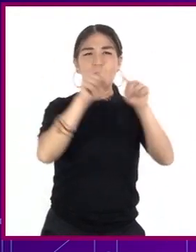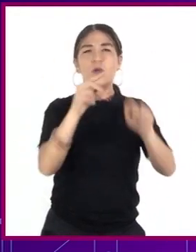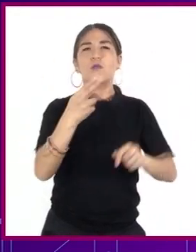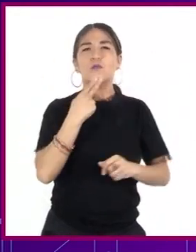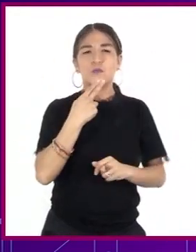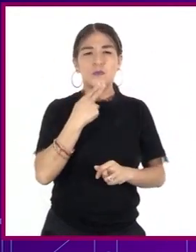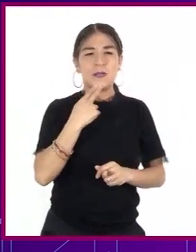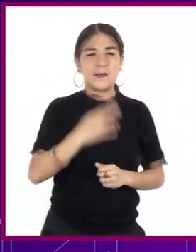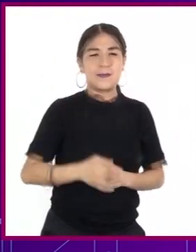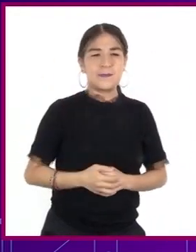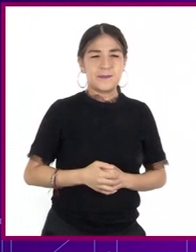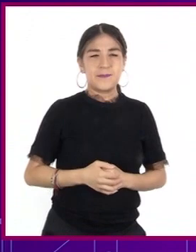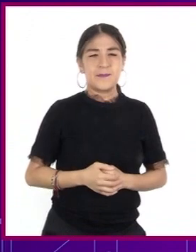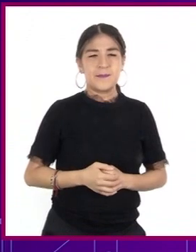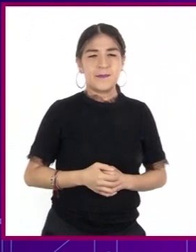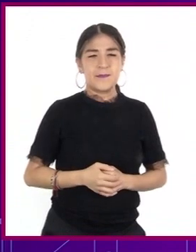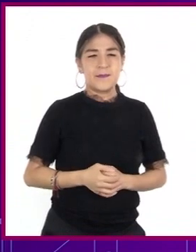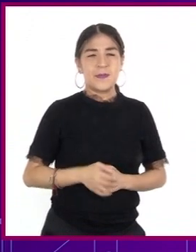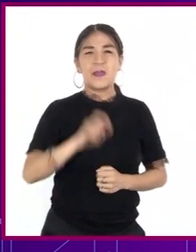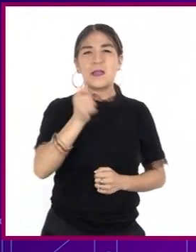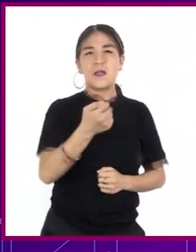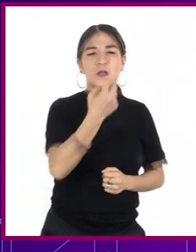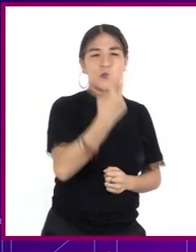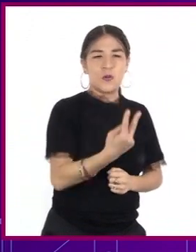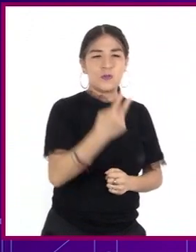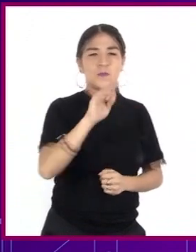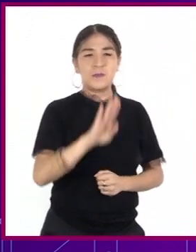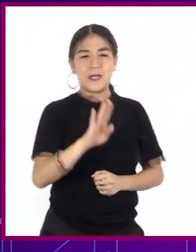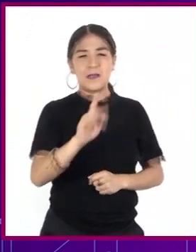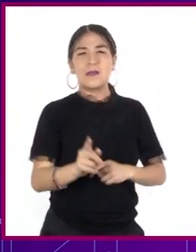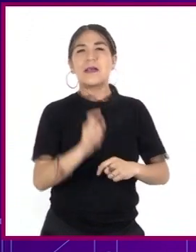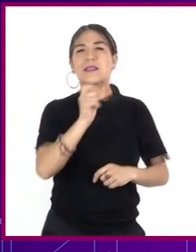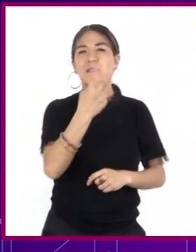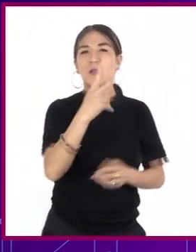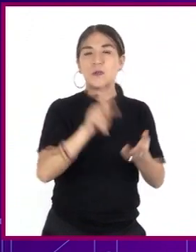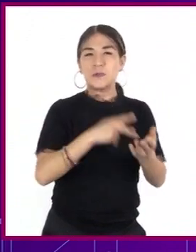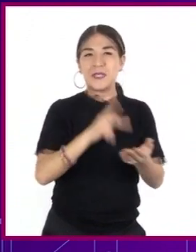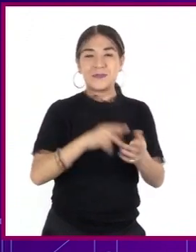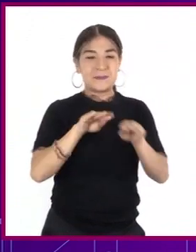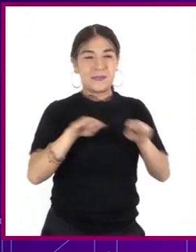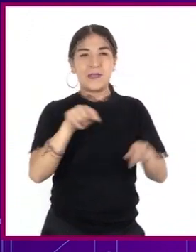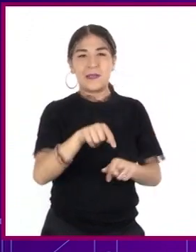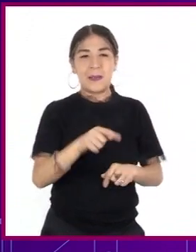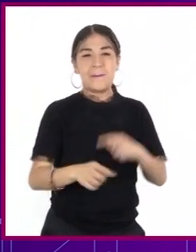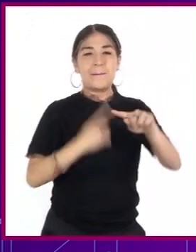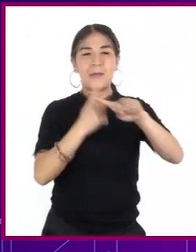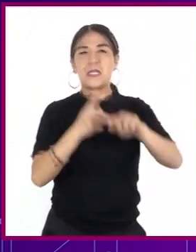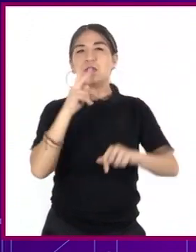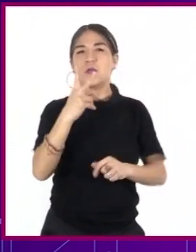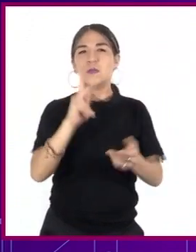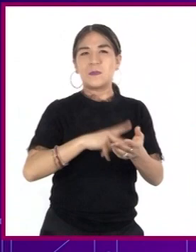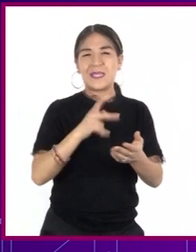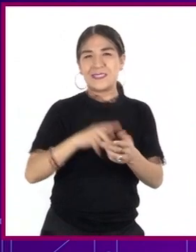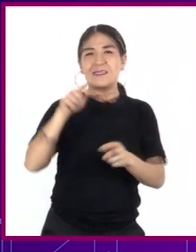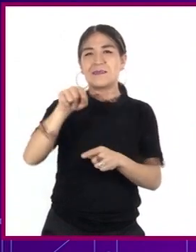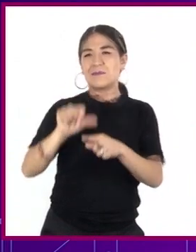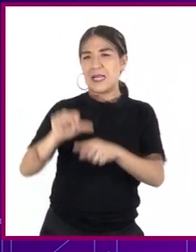fórmula perímetro igual a 2 veces la medida de la base más 2 veces la medida de la